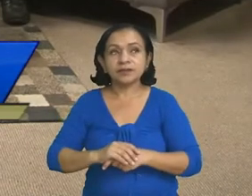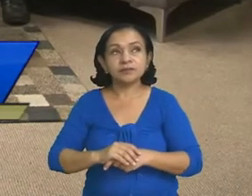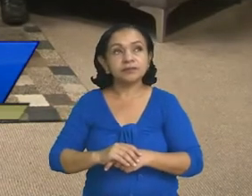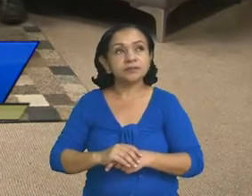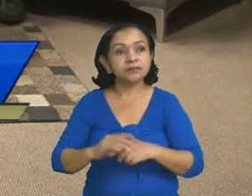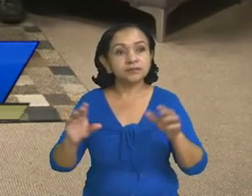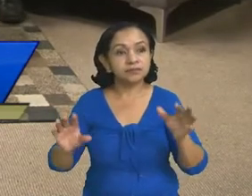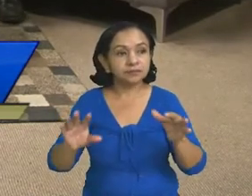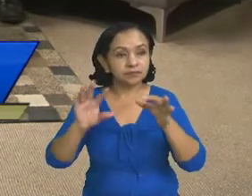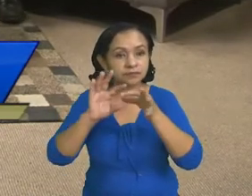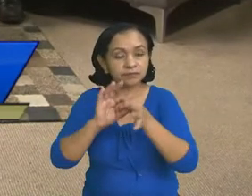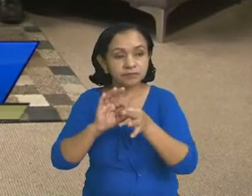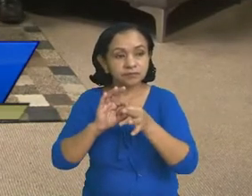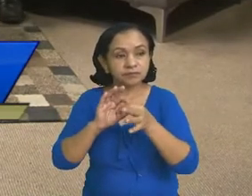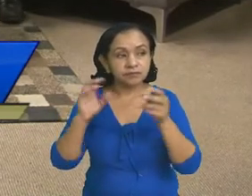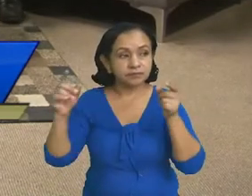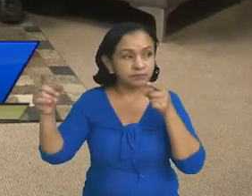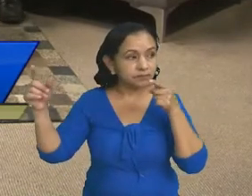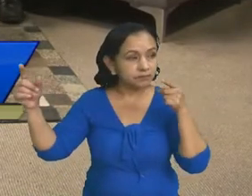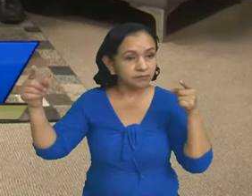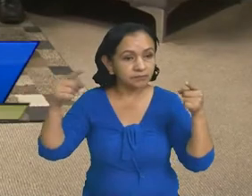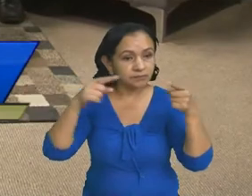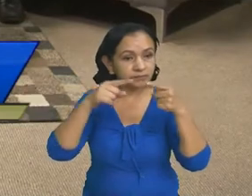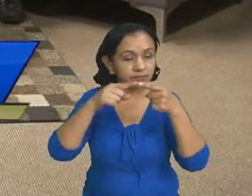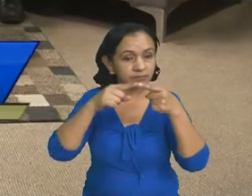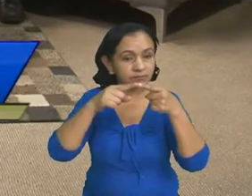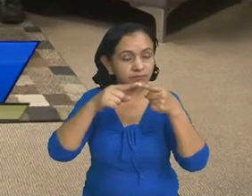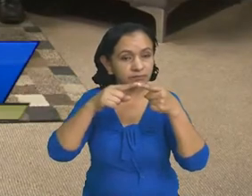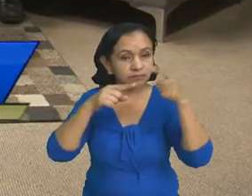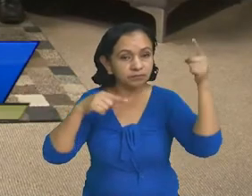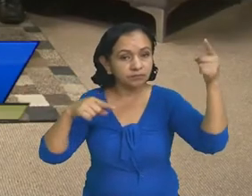como parte de la estrategia del país,